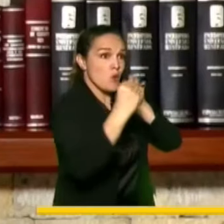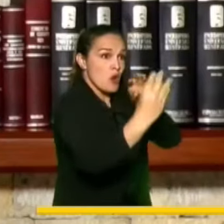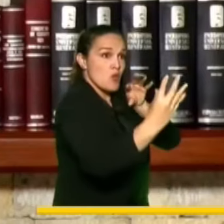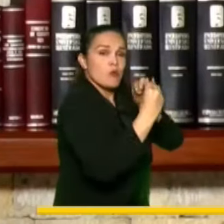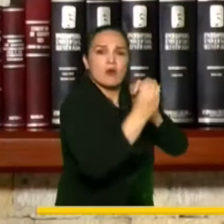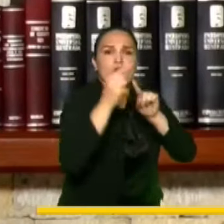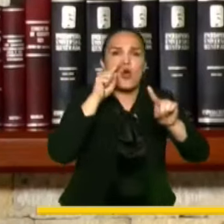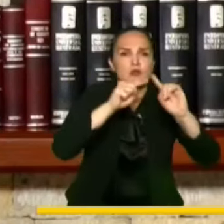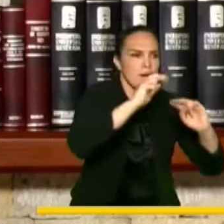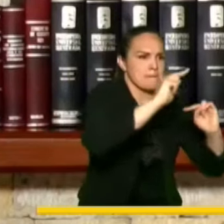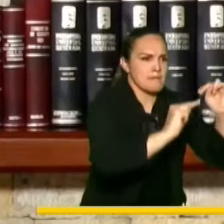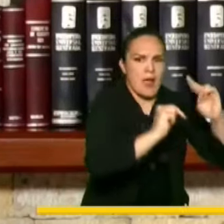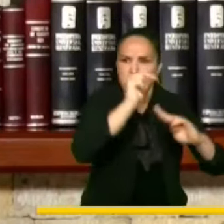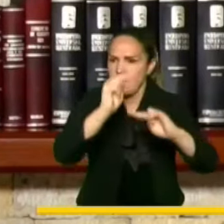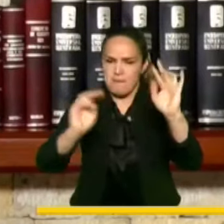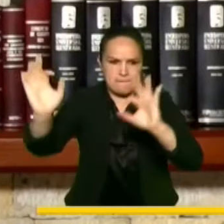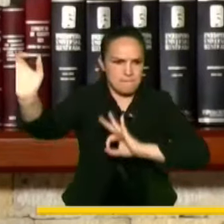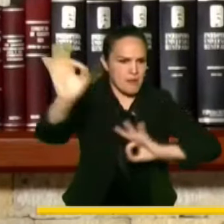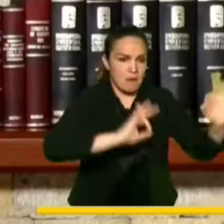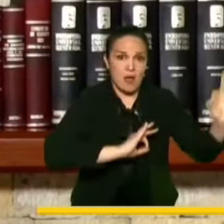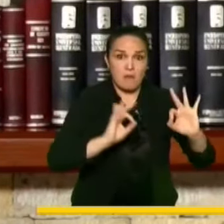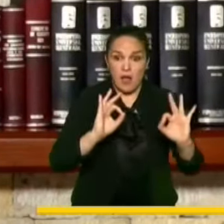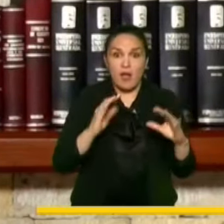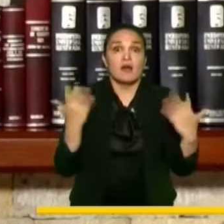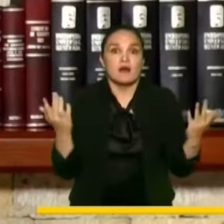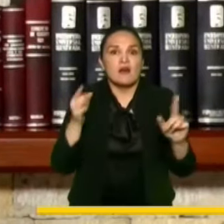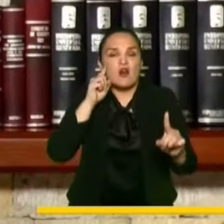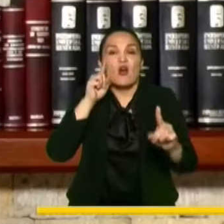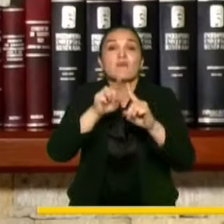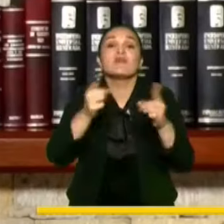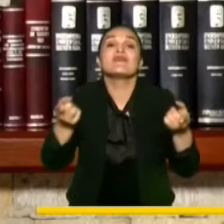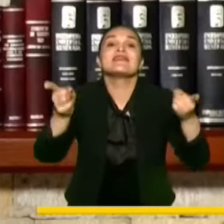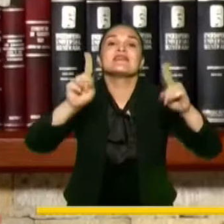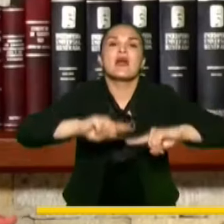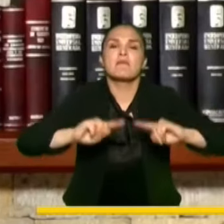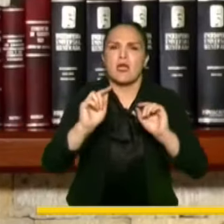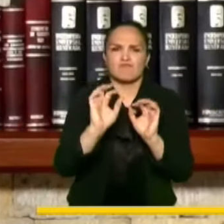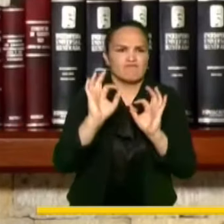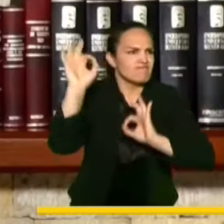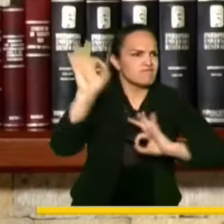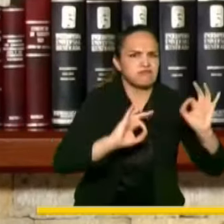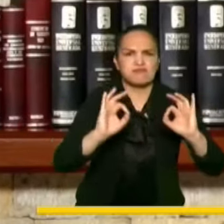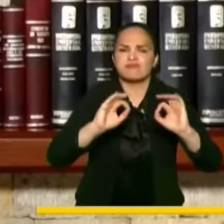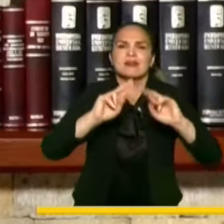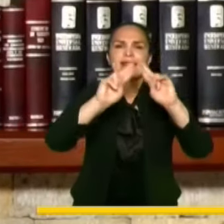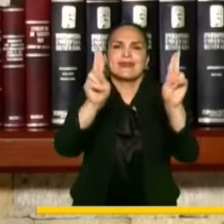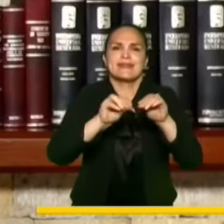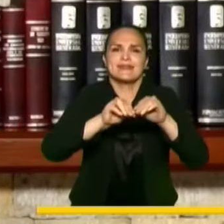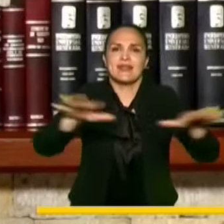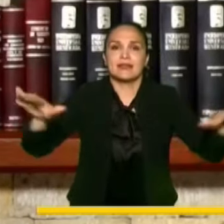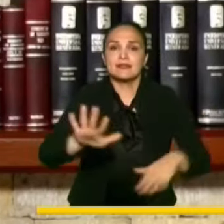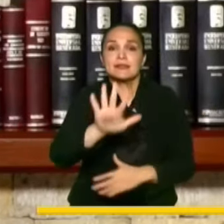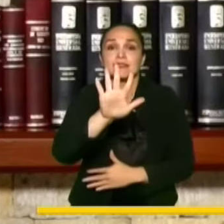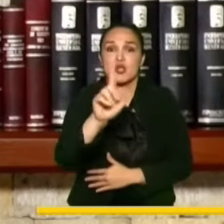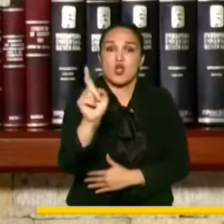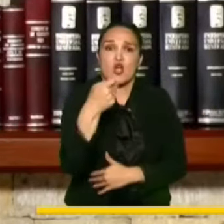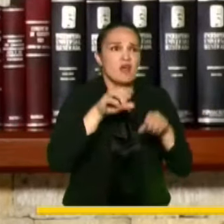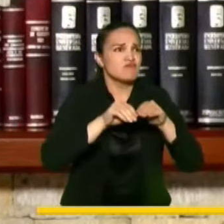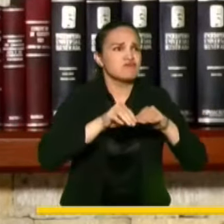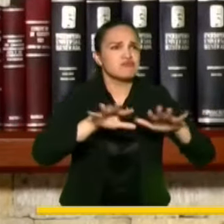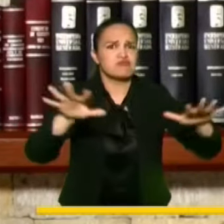de infraestructura para las nuevas velocidades de banda ancha en 5G. La programación